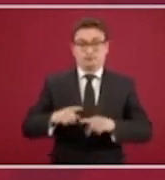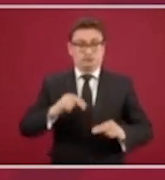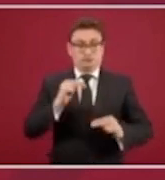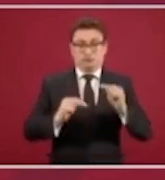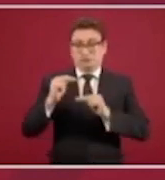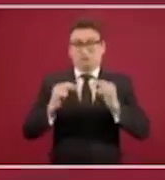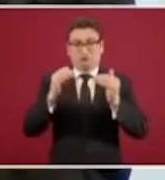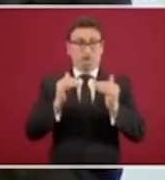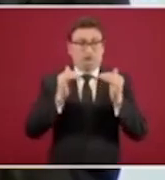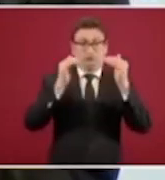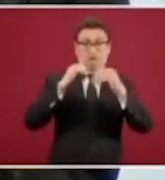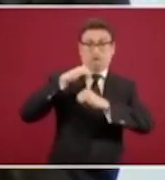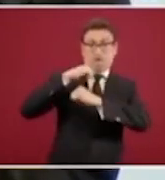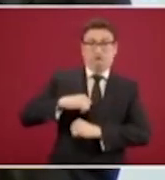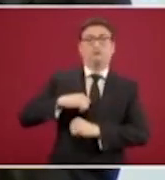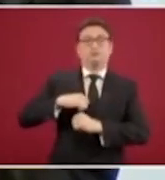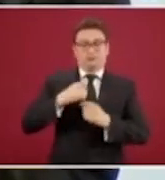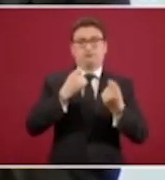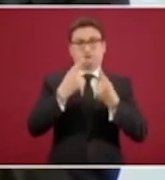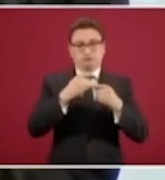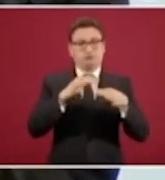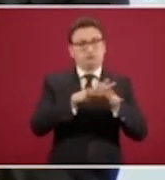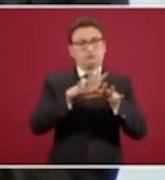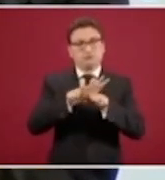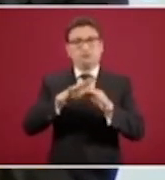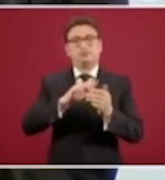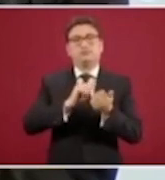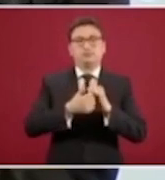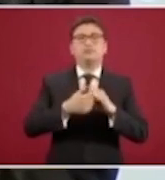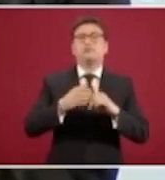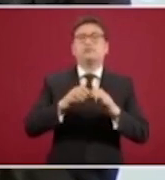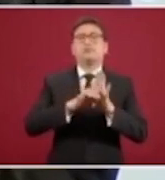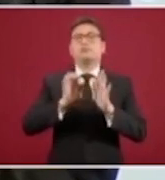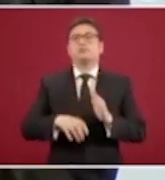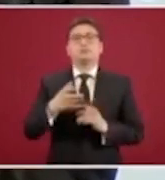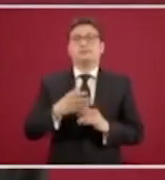vamos a hacer algunos ajustes, es decir, disminución de sueldos.